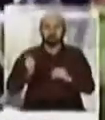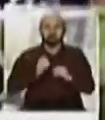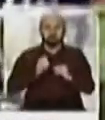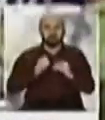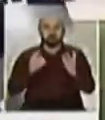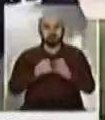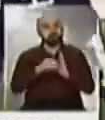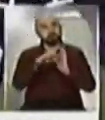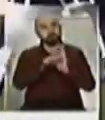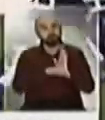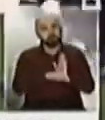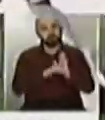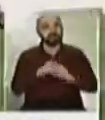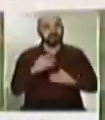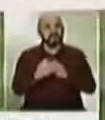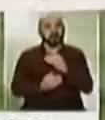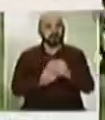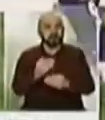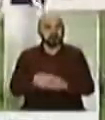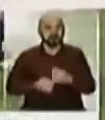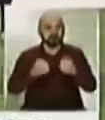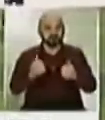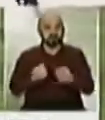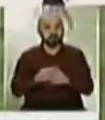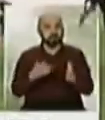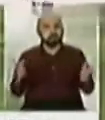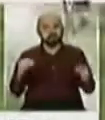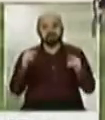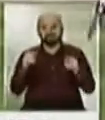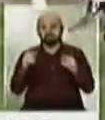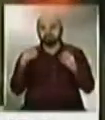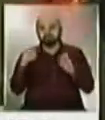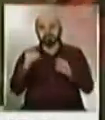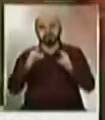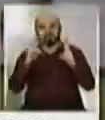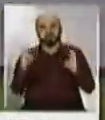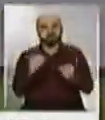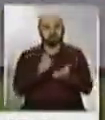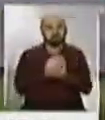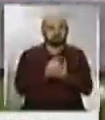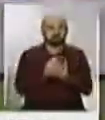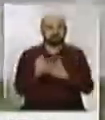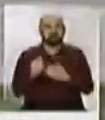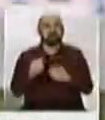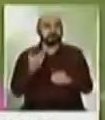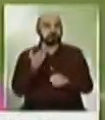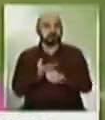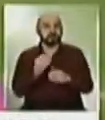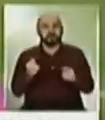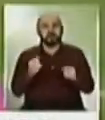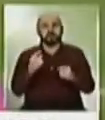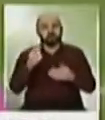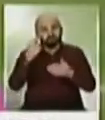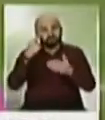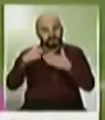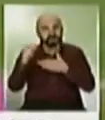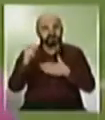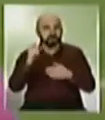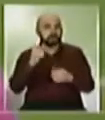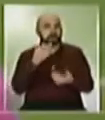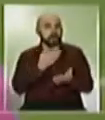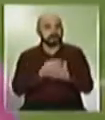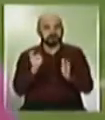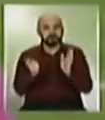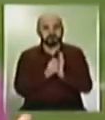el protocolo y avanzan a paso firme en la puesta a punto. Temas logísticos todavía impiden ratificar una fecha. Para que retorne el